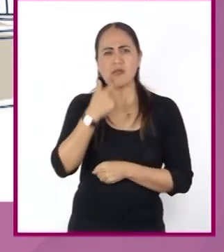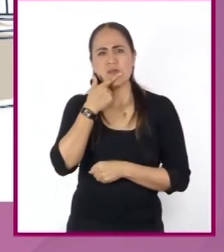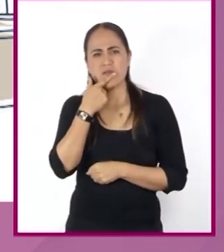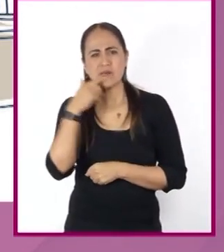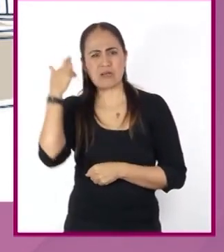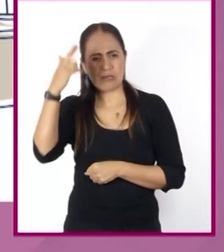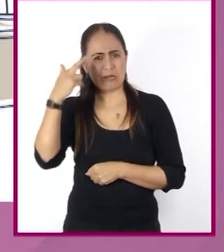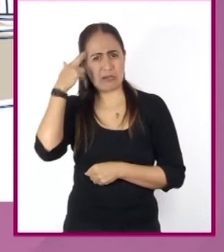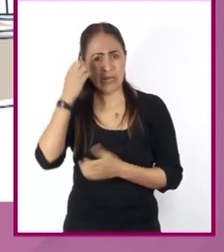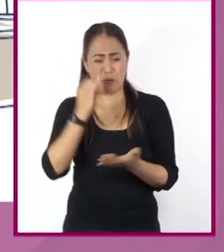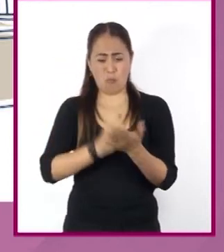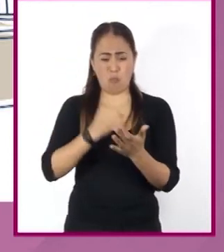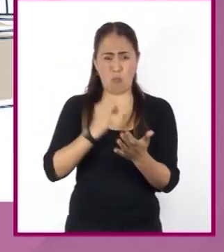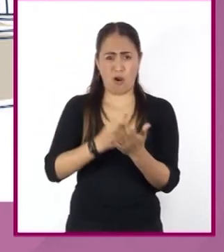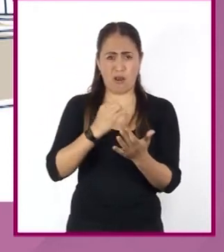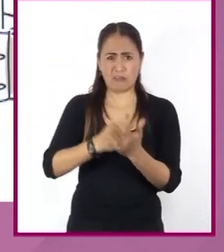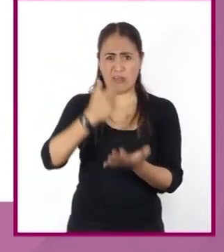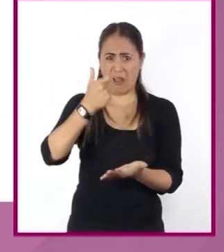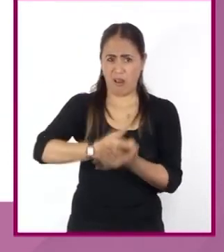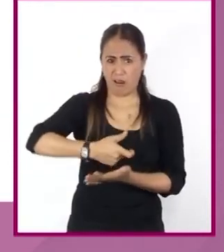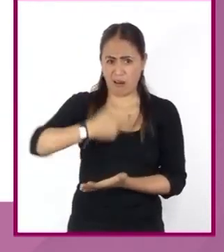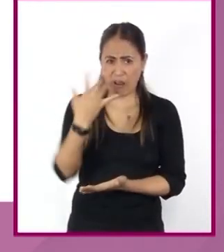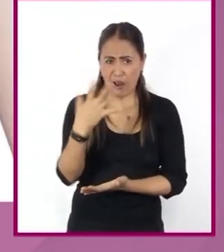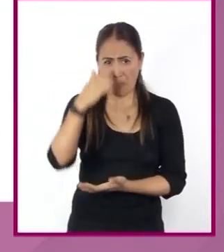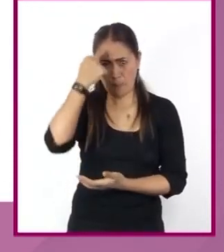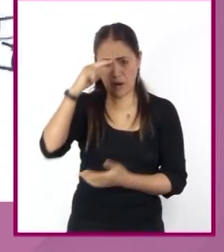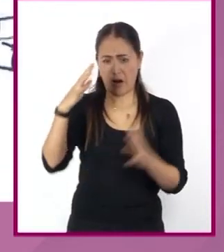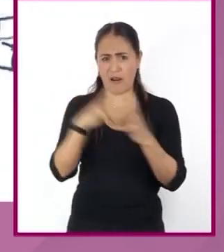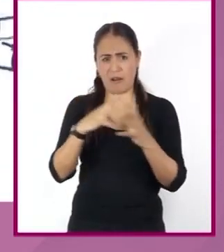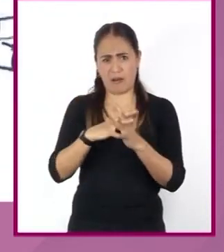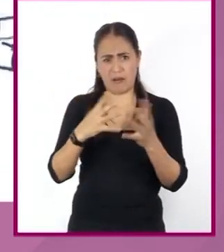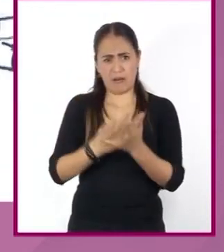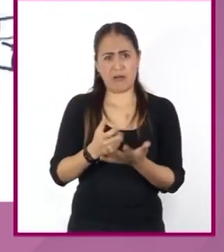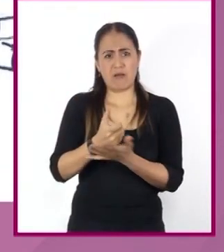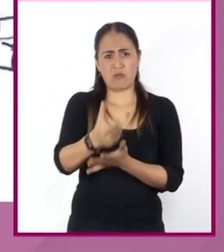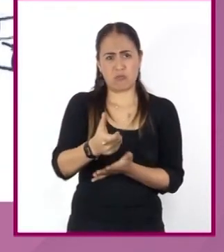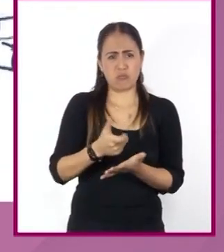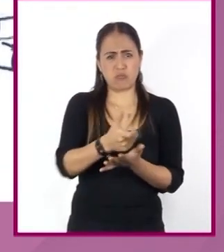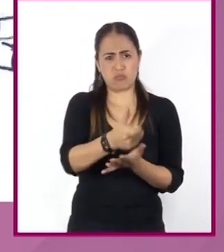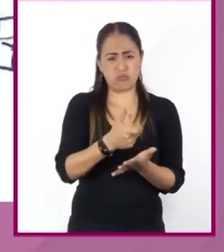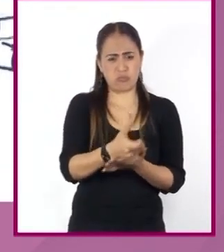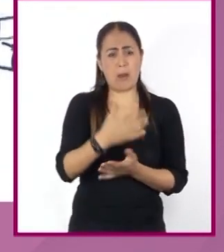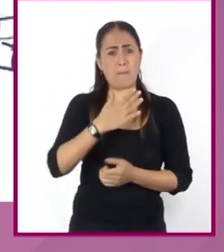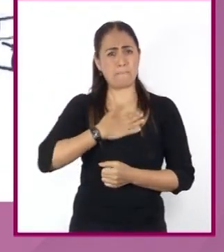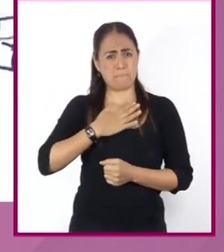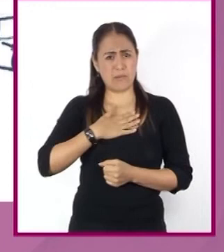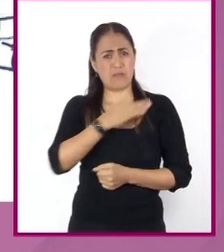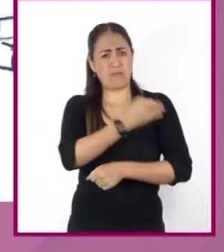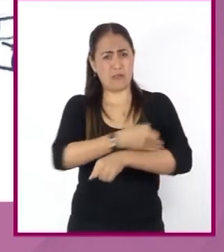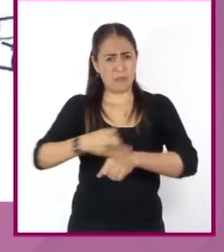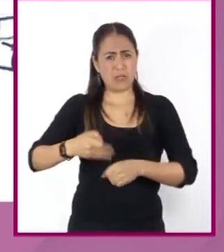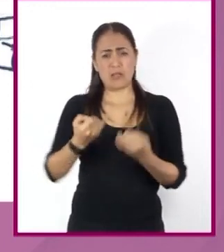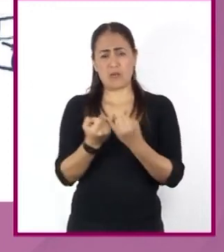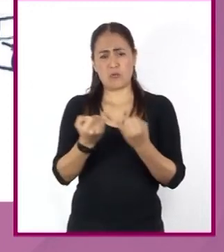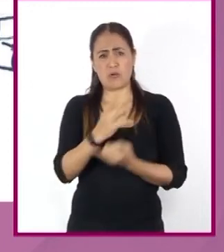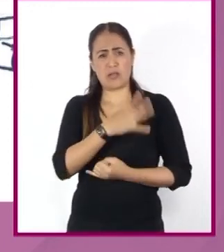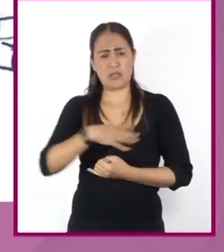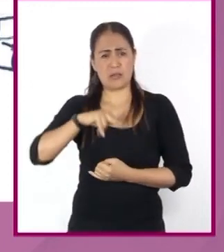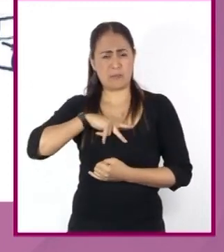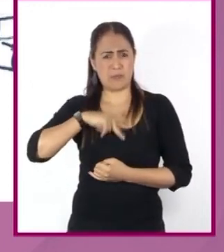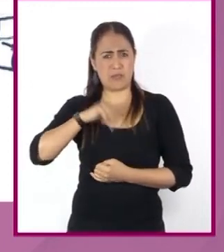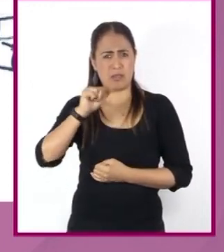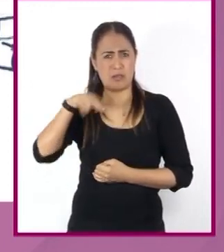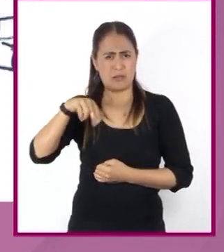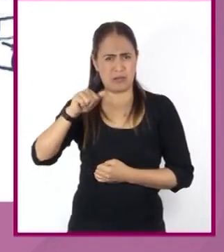pagar impuestos excesivos para costear la guerra. Para garantizar a mi familia y especialmente a mi hija Anna una vida con justicia